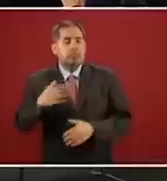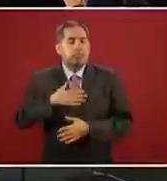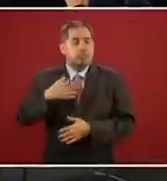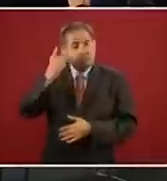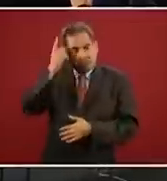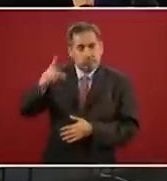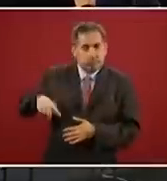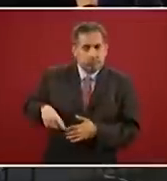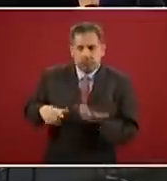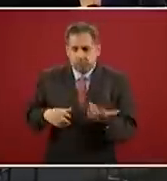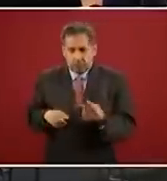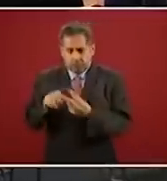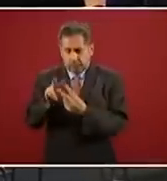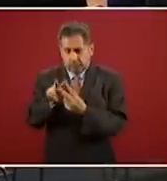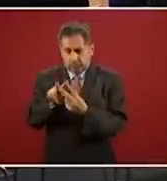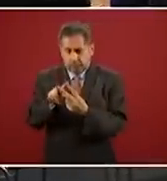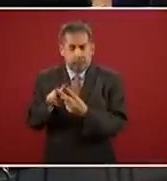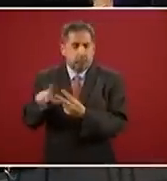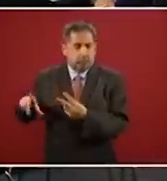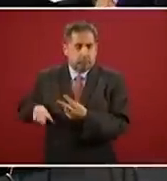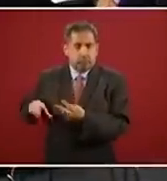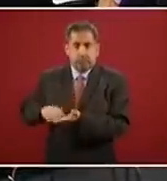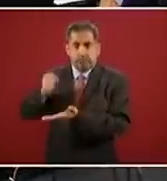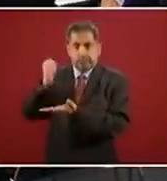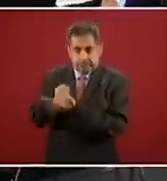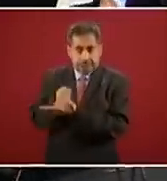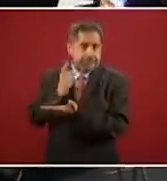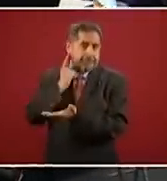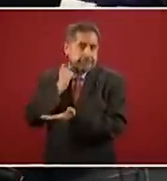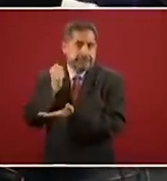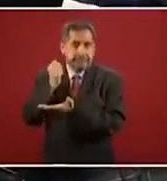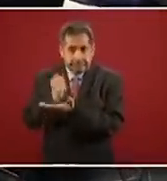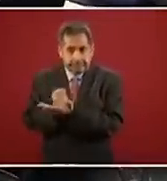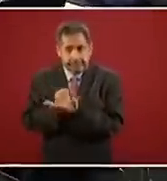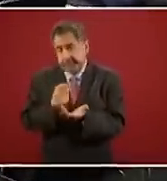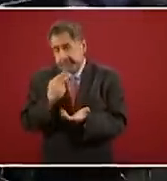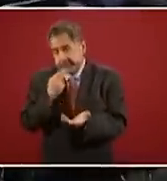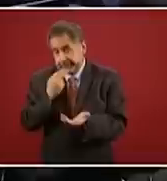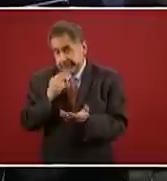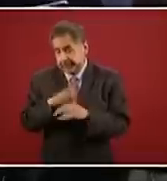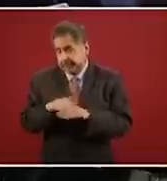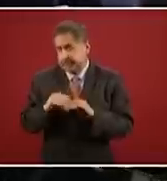datos, con estas facultades, podamos tener todavía mucho más